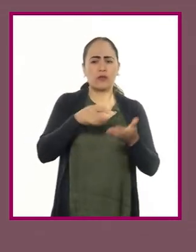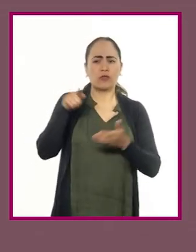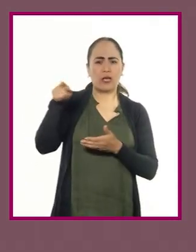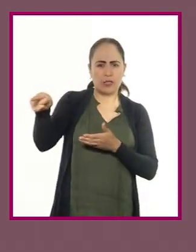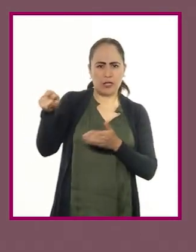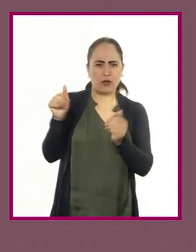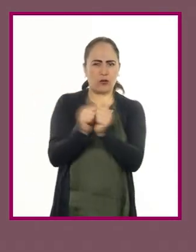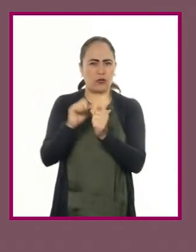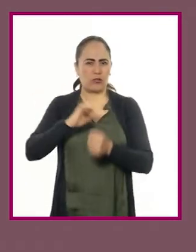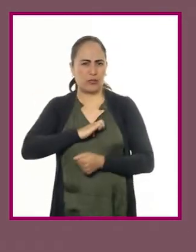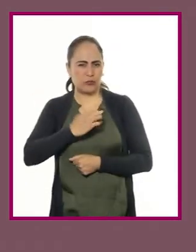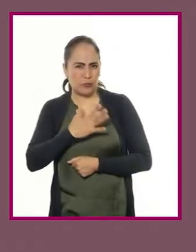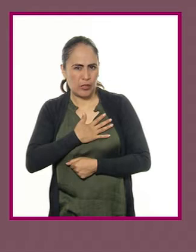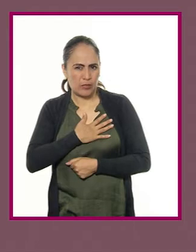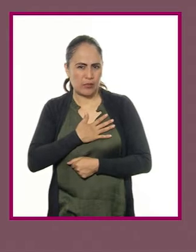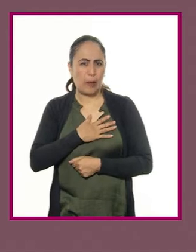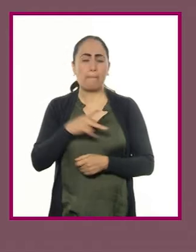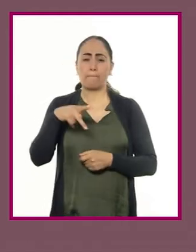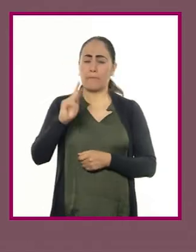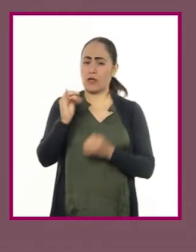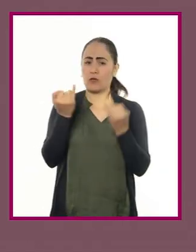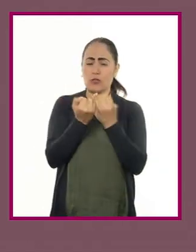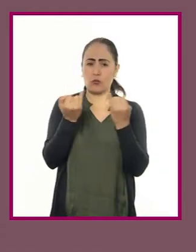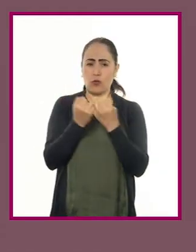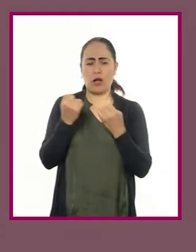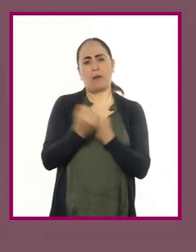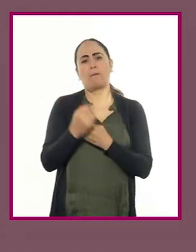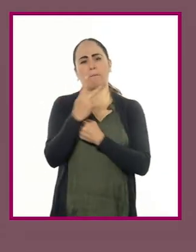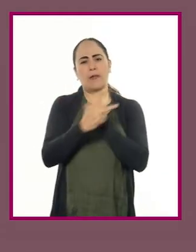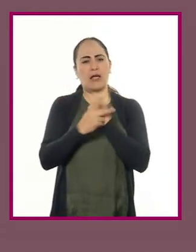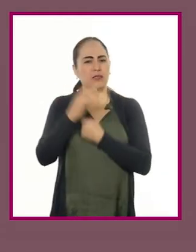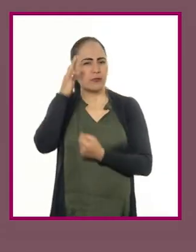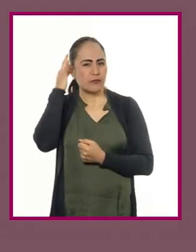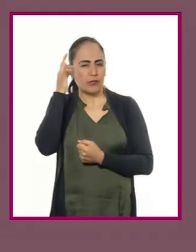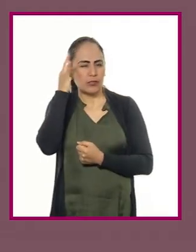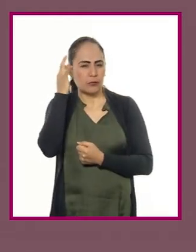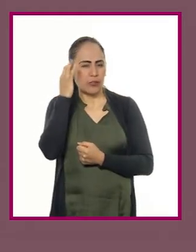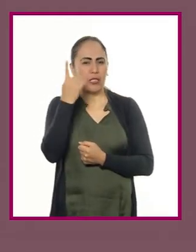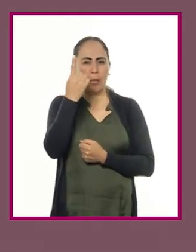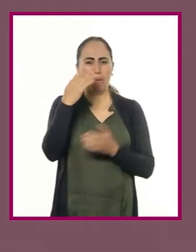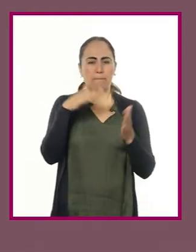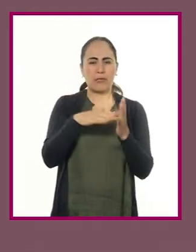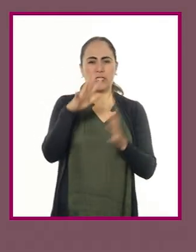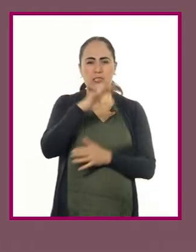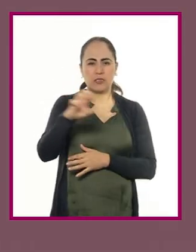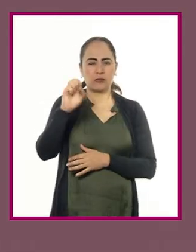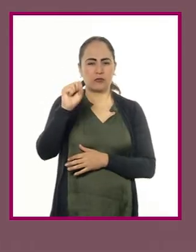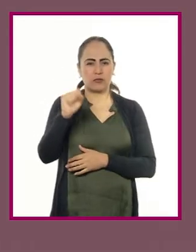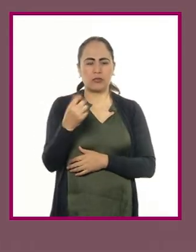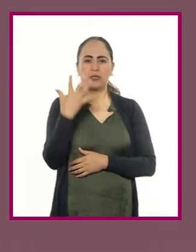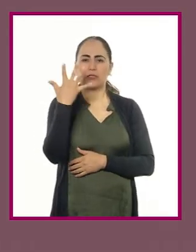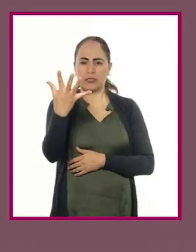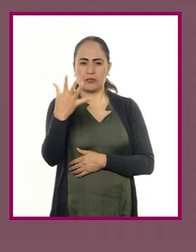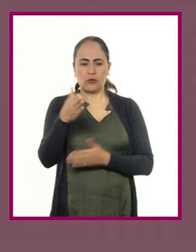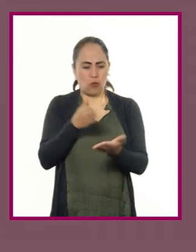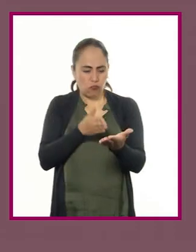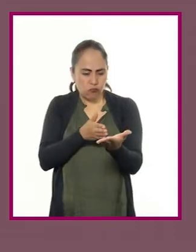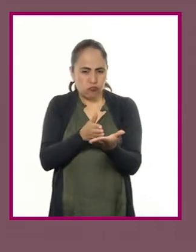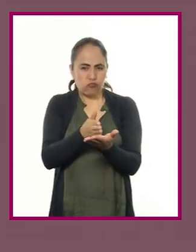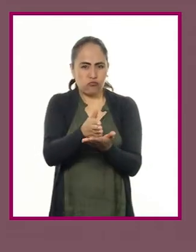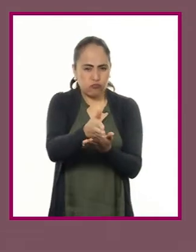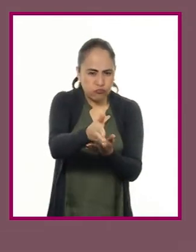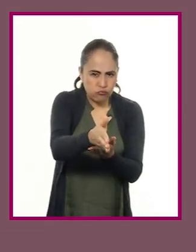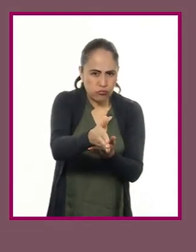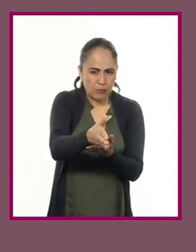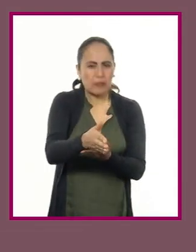España, pero también con Filipinas a partir de 1565, cuando se abre la ruta más o